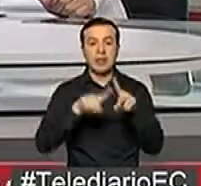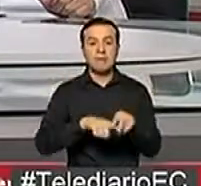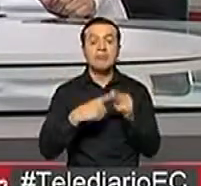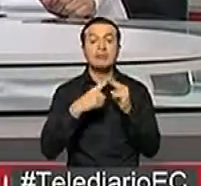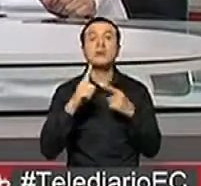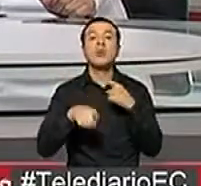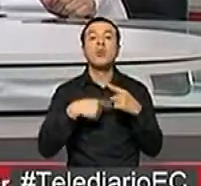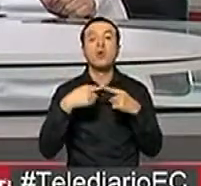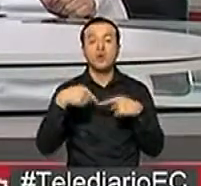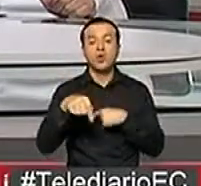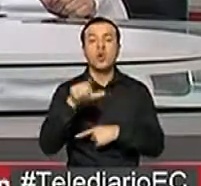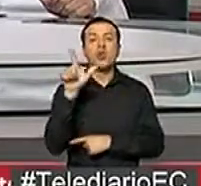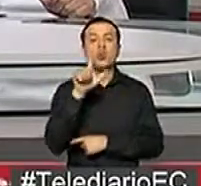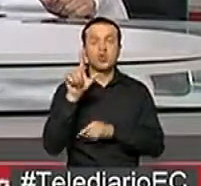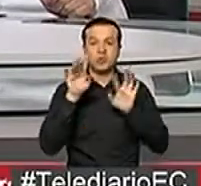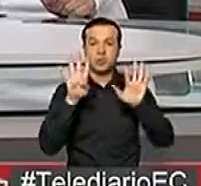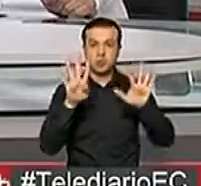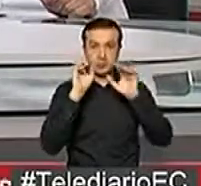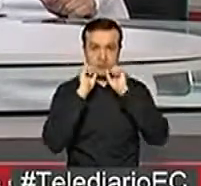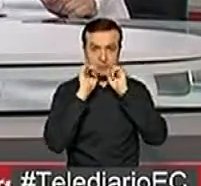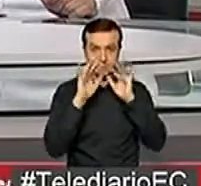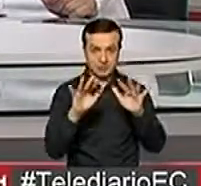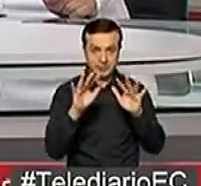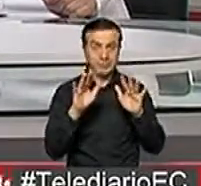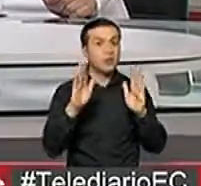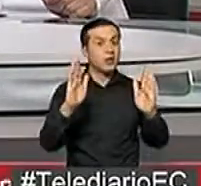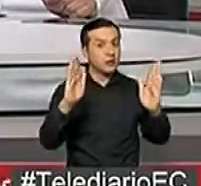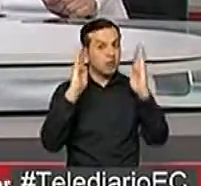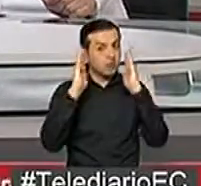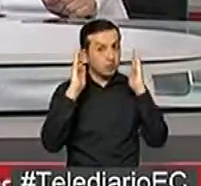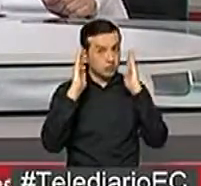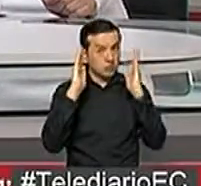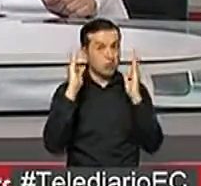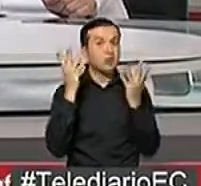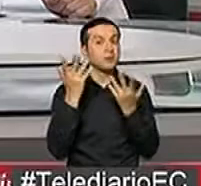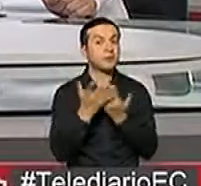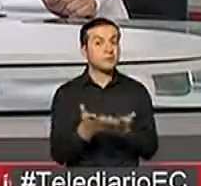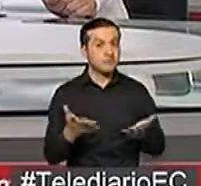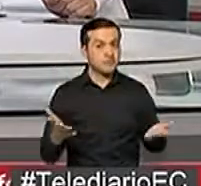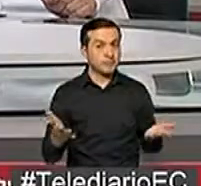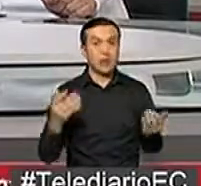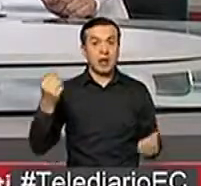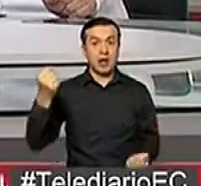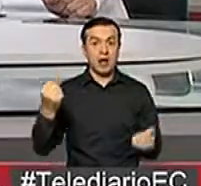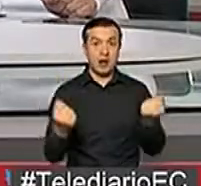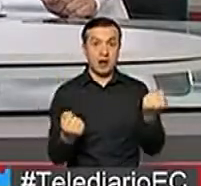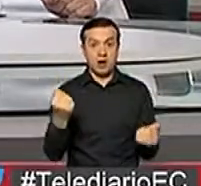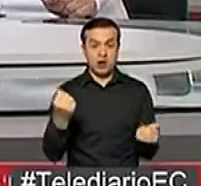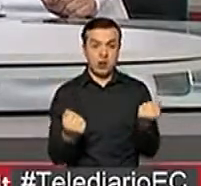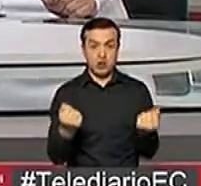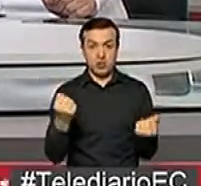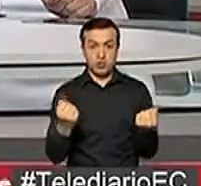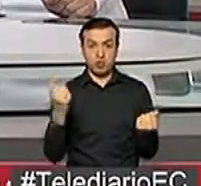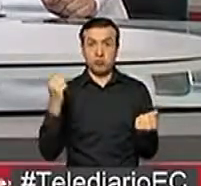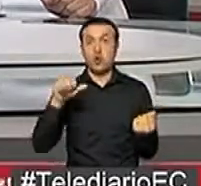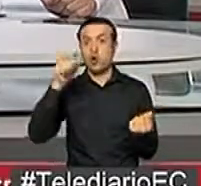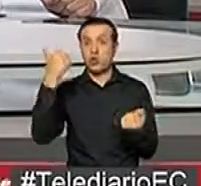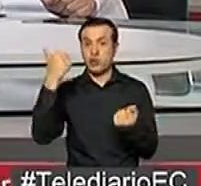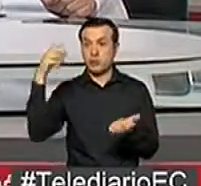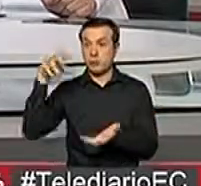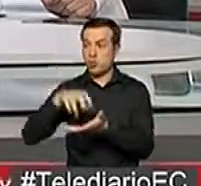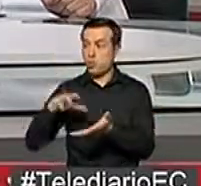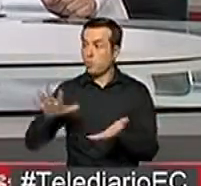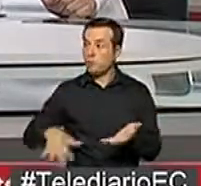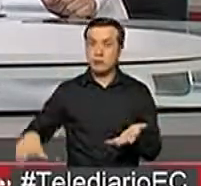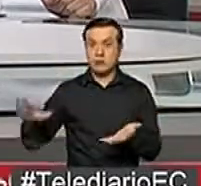desde este lunes 9 de septiembre. Mucha atención con la siguiente información. Los vehículos que lleguen a la capital desde otras